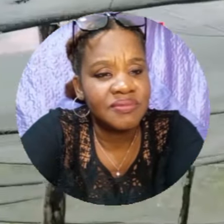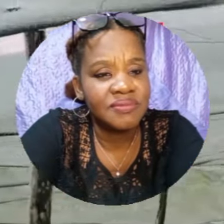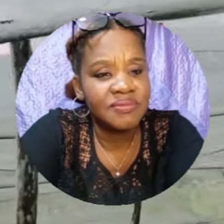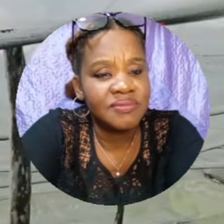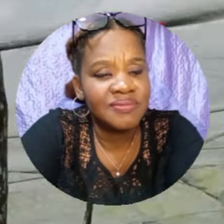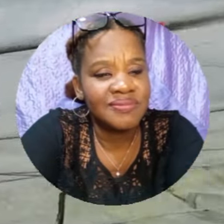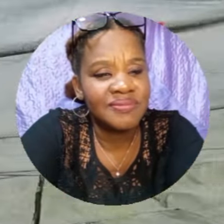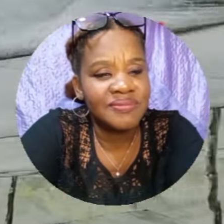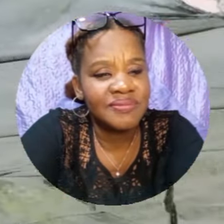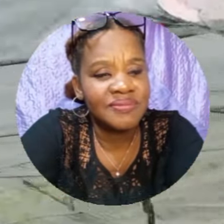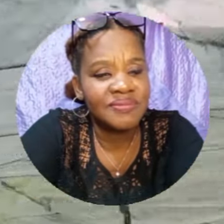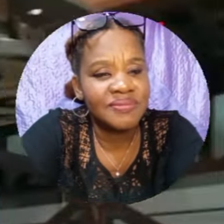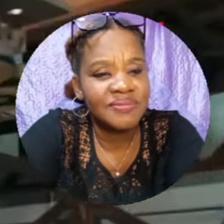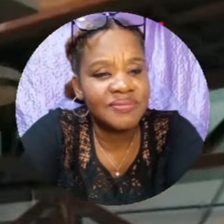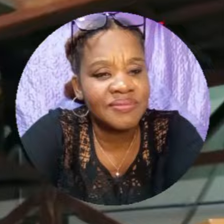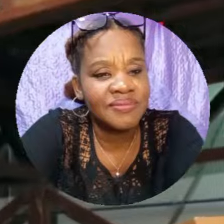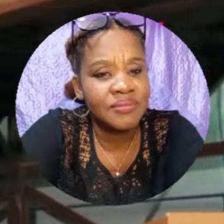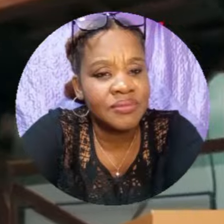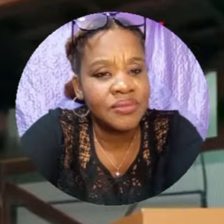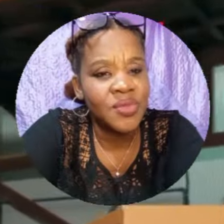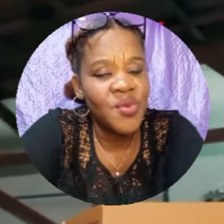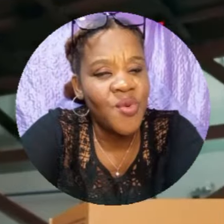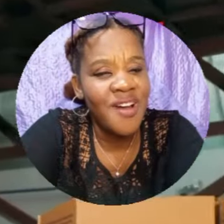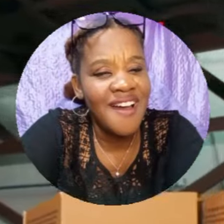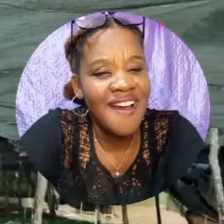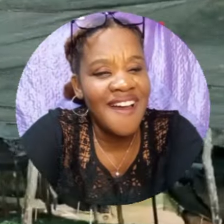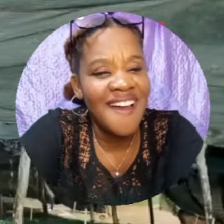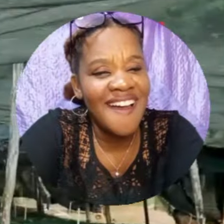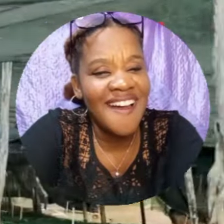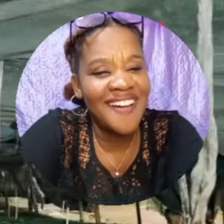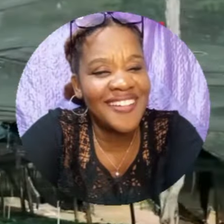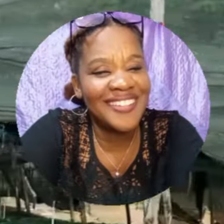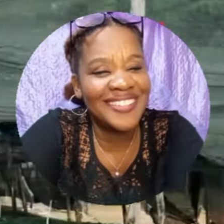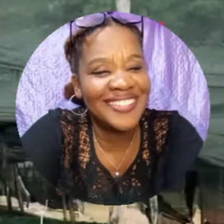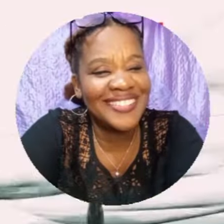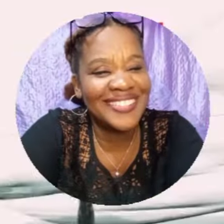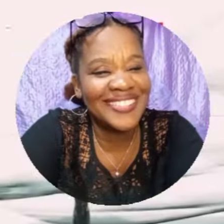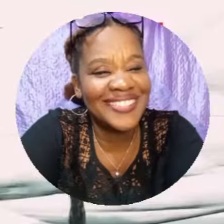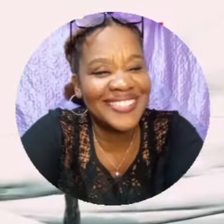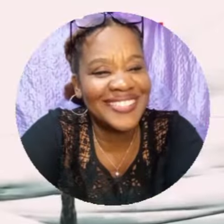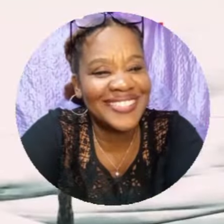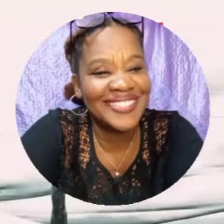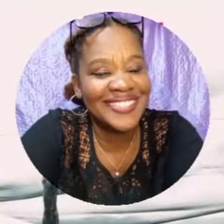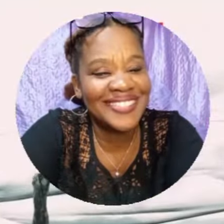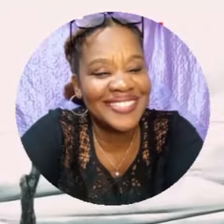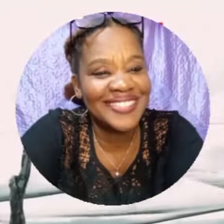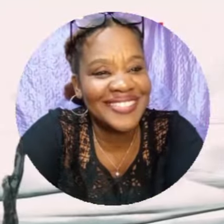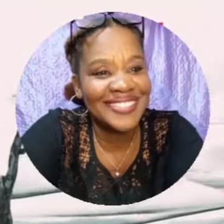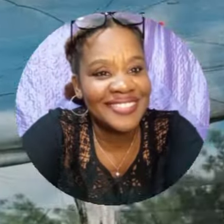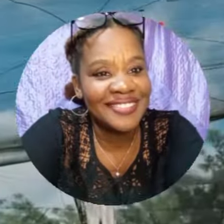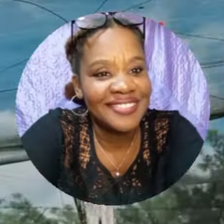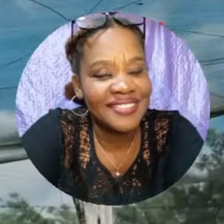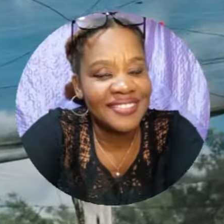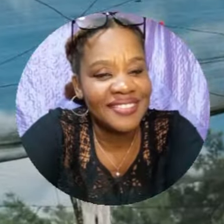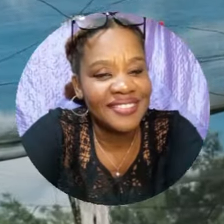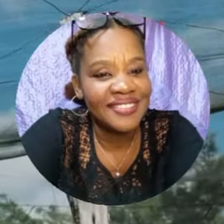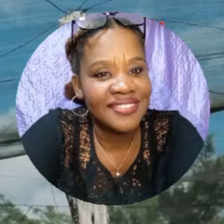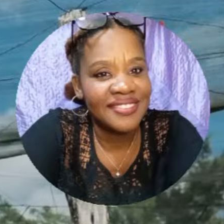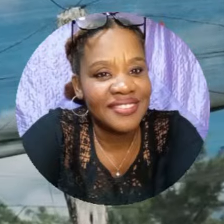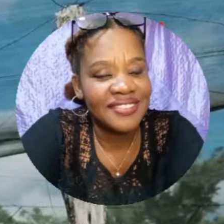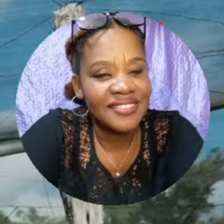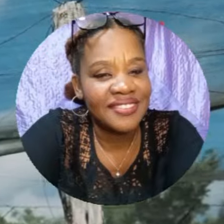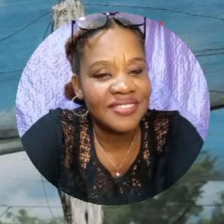gran familia de Nescafé Origen Dominicano. ¡Wow! Aquí nos encontramos en el vivero